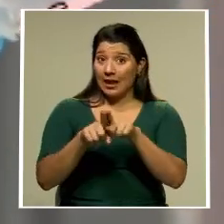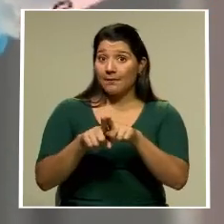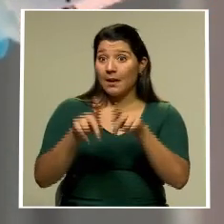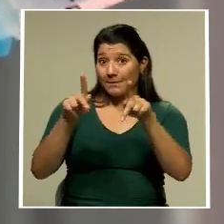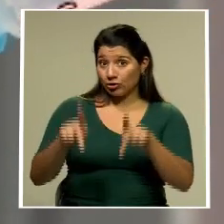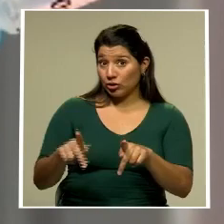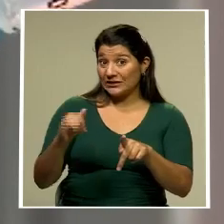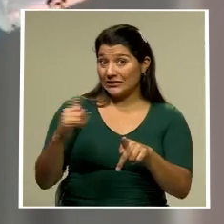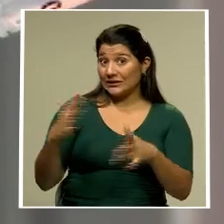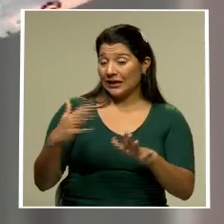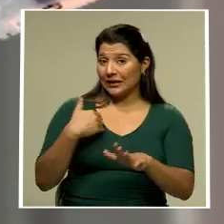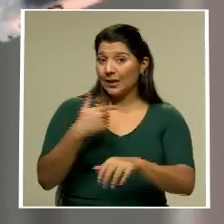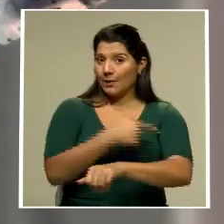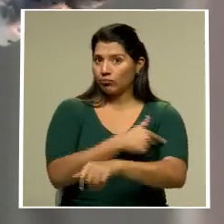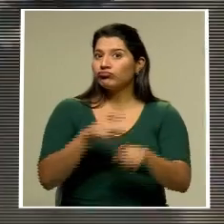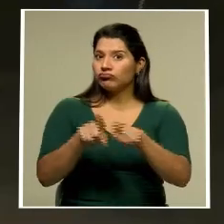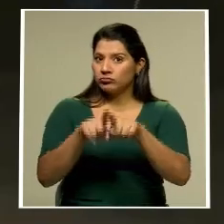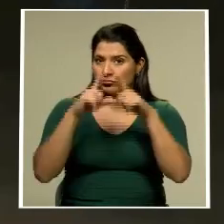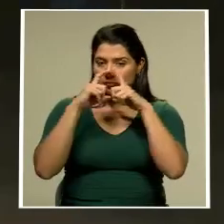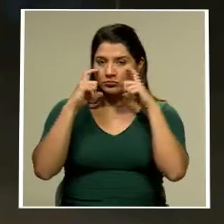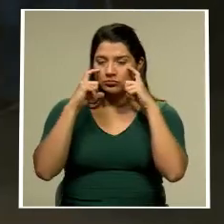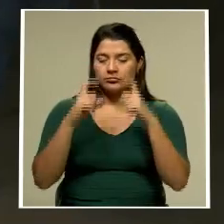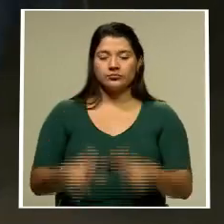ya vacunadas.